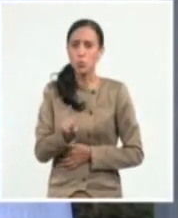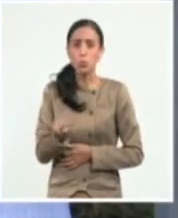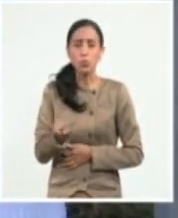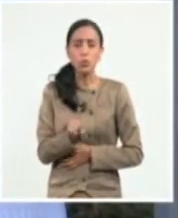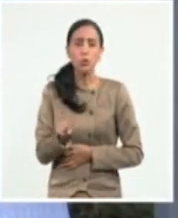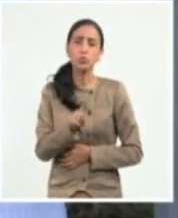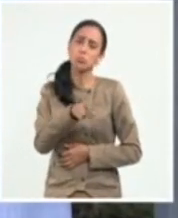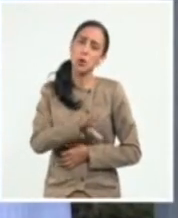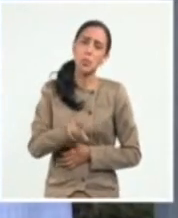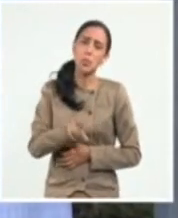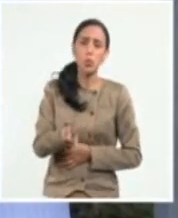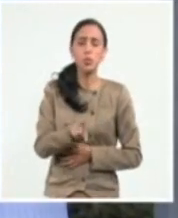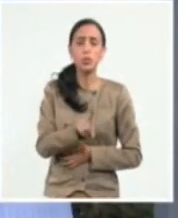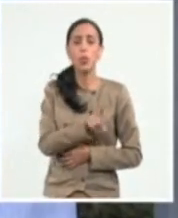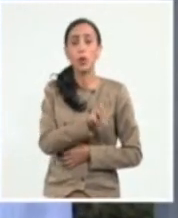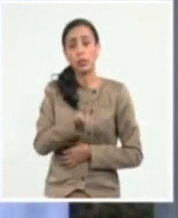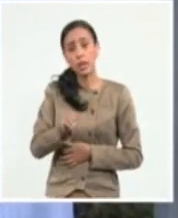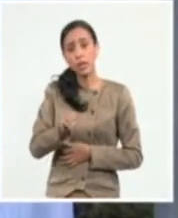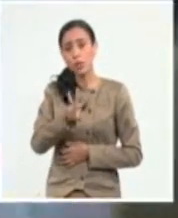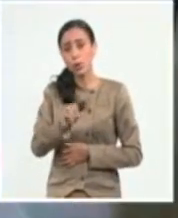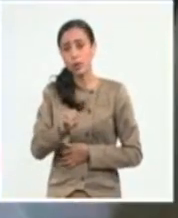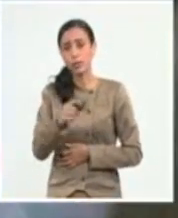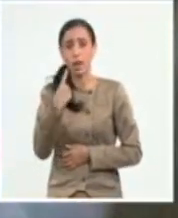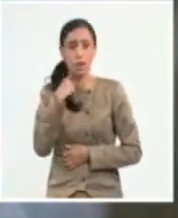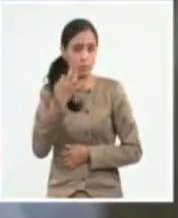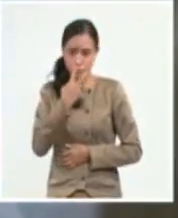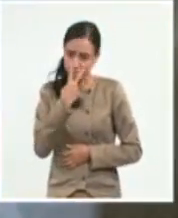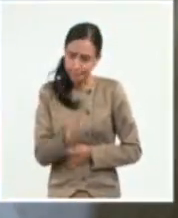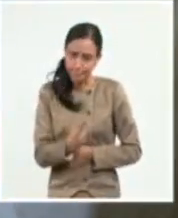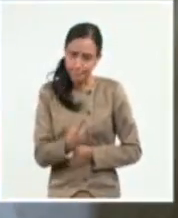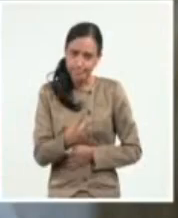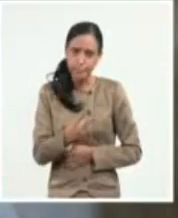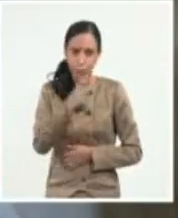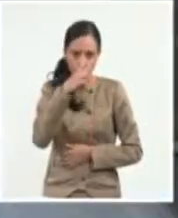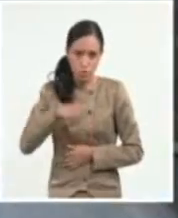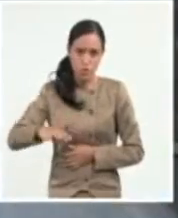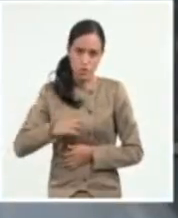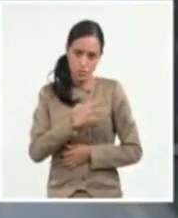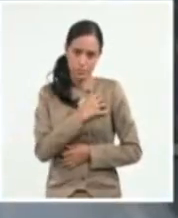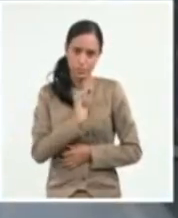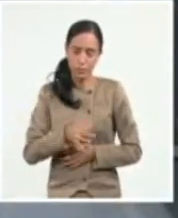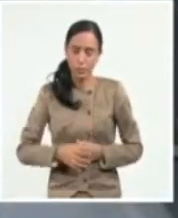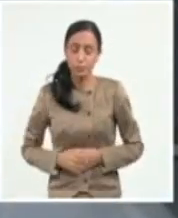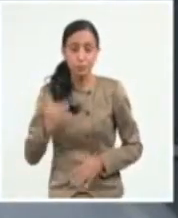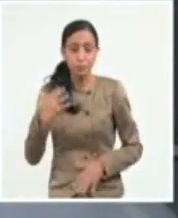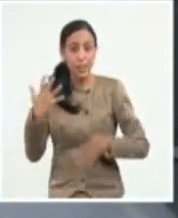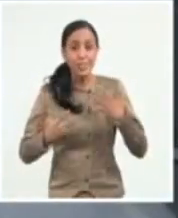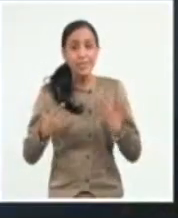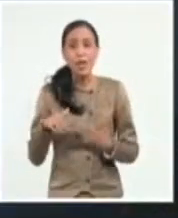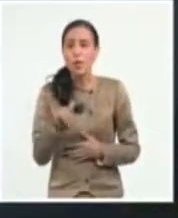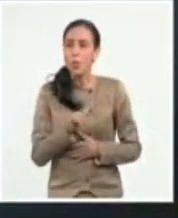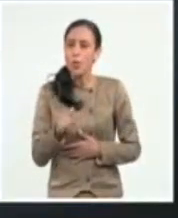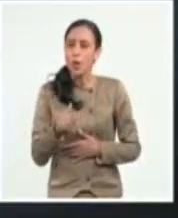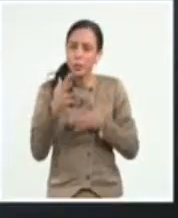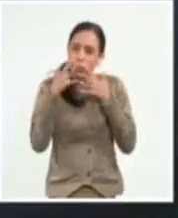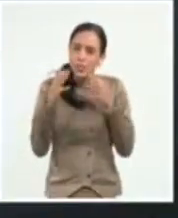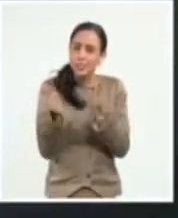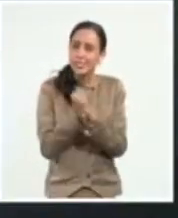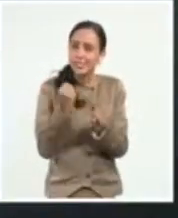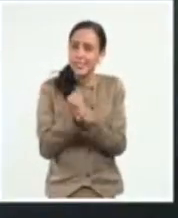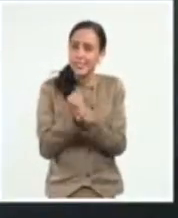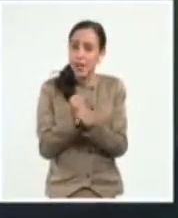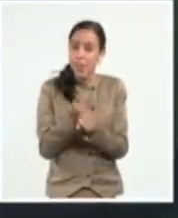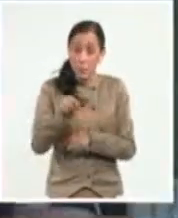prácticamente la oncología la radioterapia durante la ceremonia se reconoció la destacada trayectoria de los condecorados